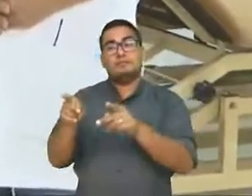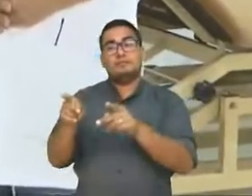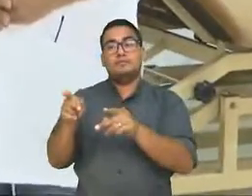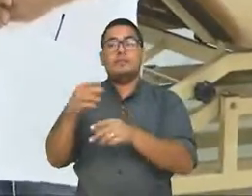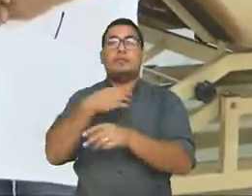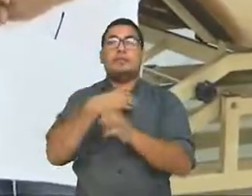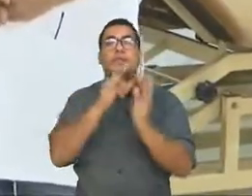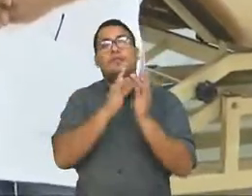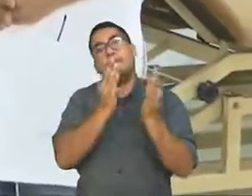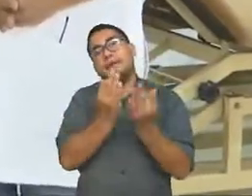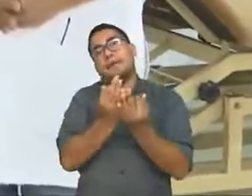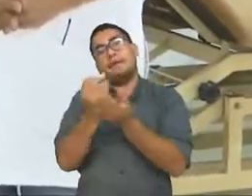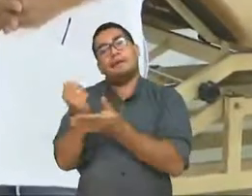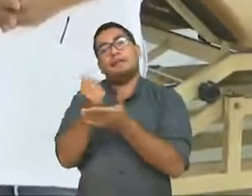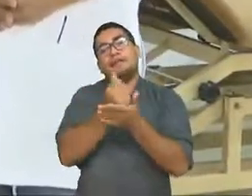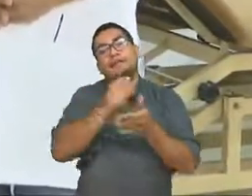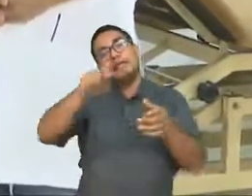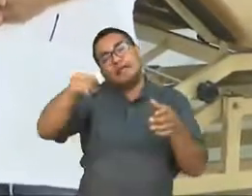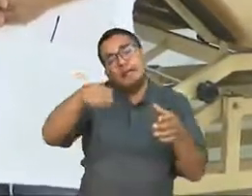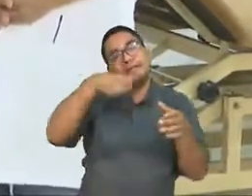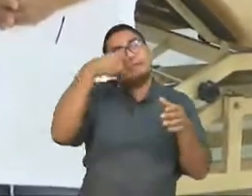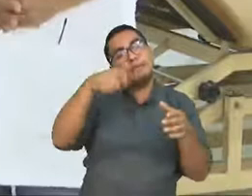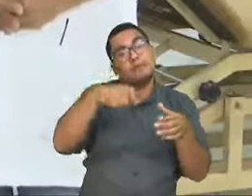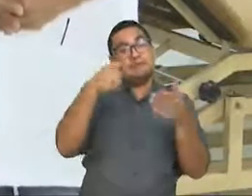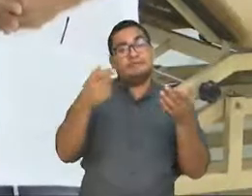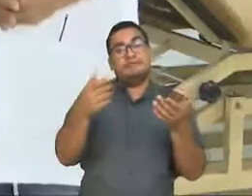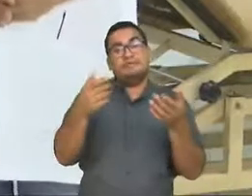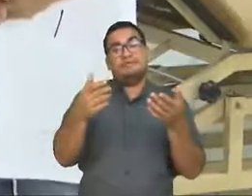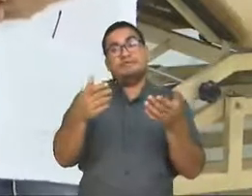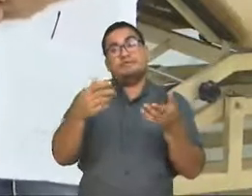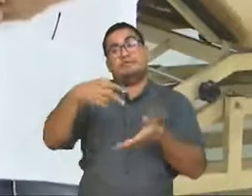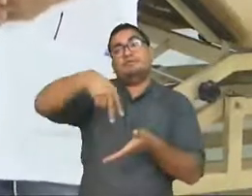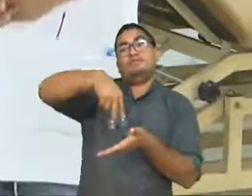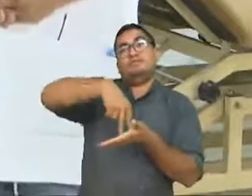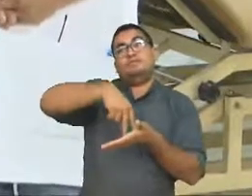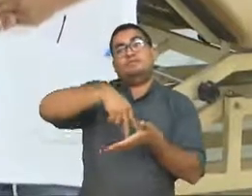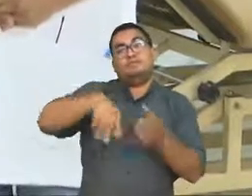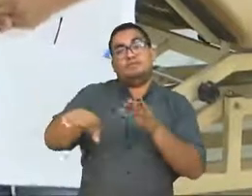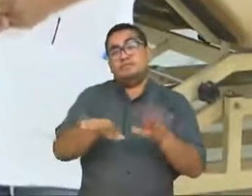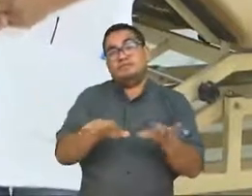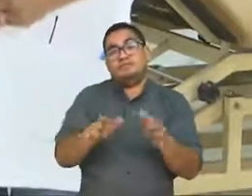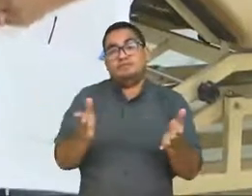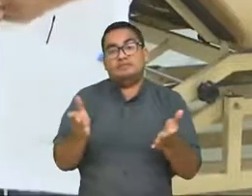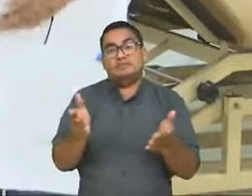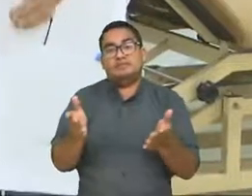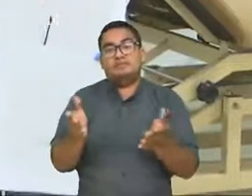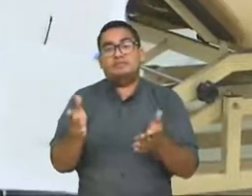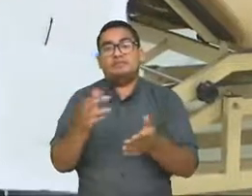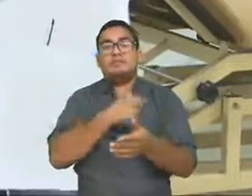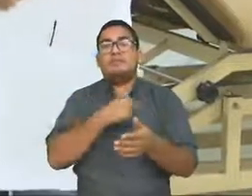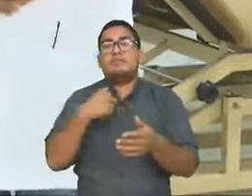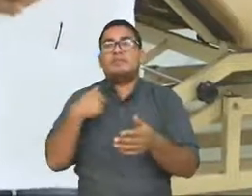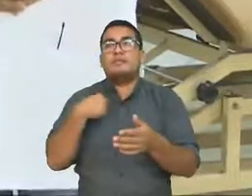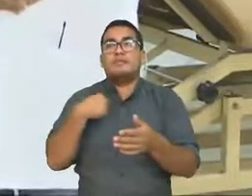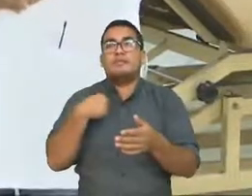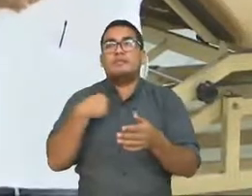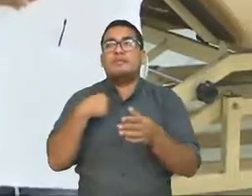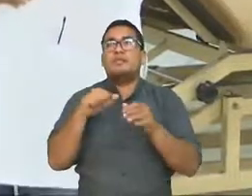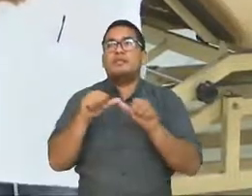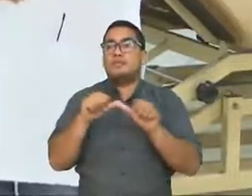familia, sería un paciente que se escararía, entonces se le tendría que estar haciendo con mucha frecuencia